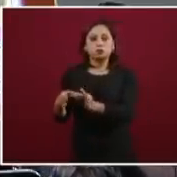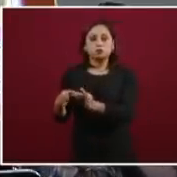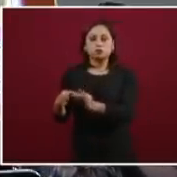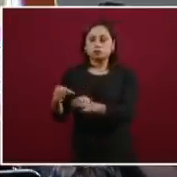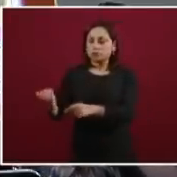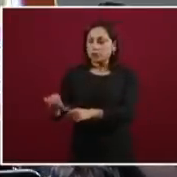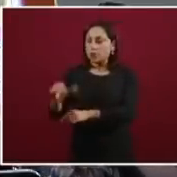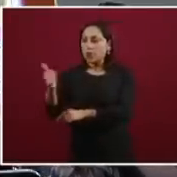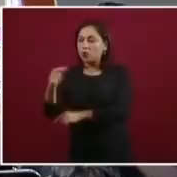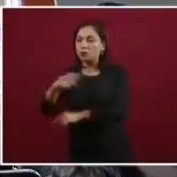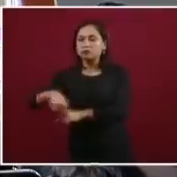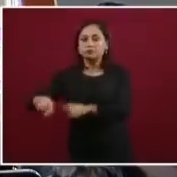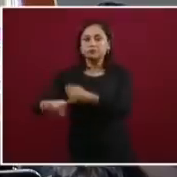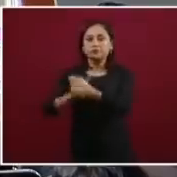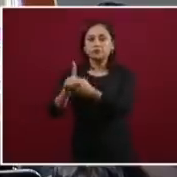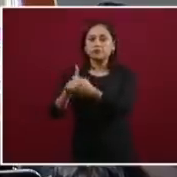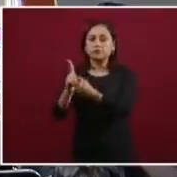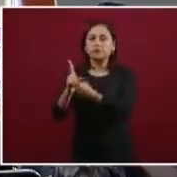estoy seguro